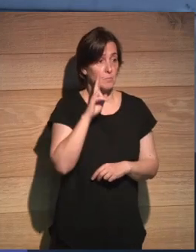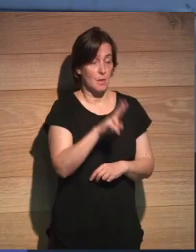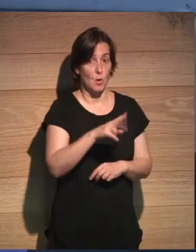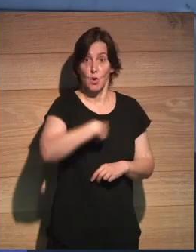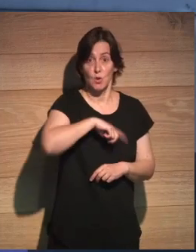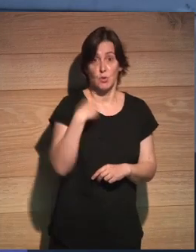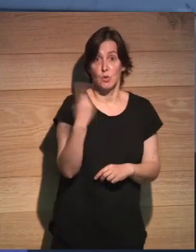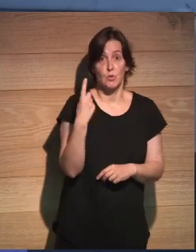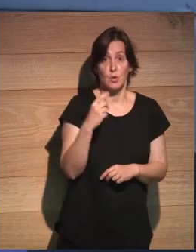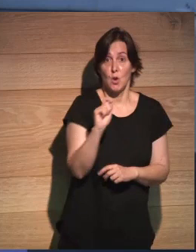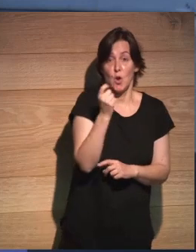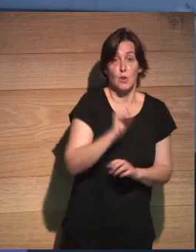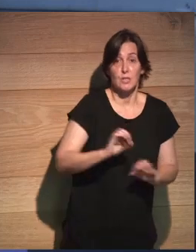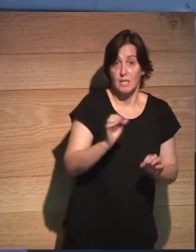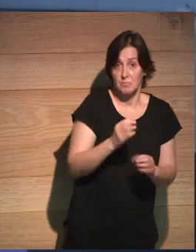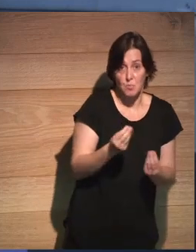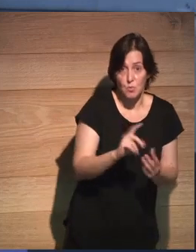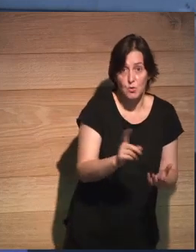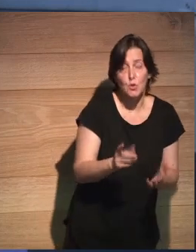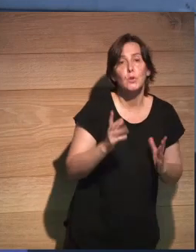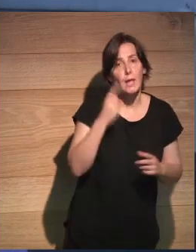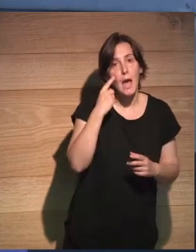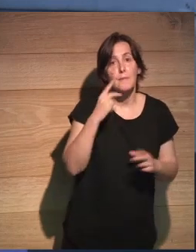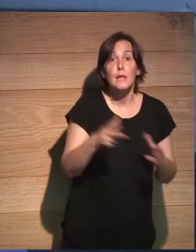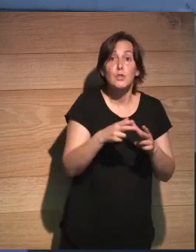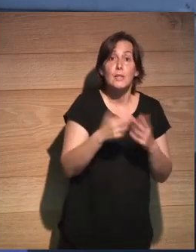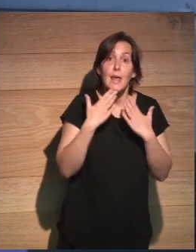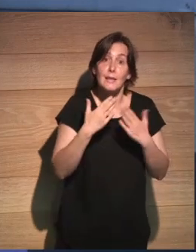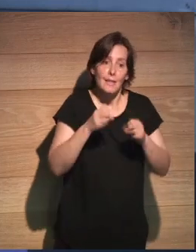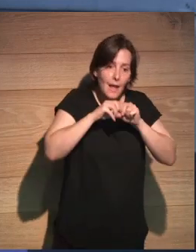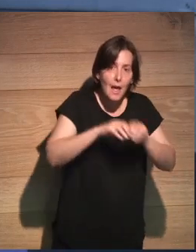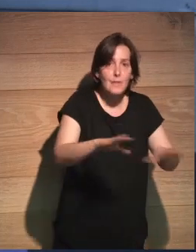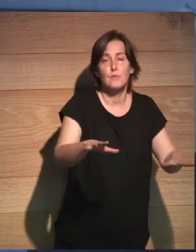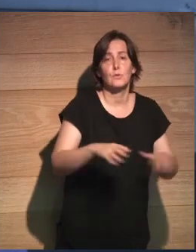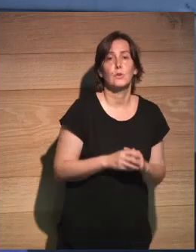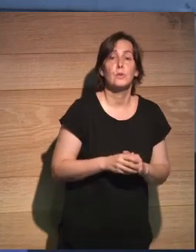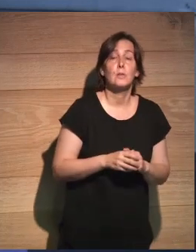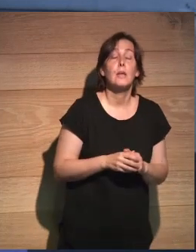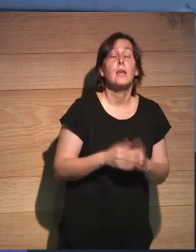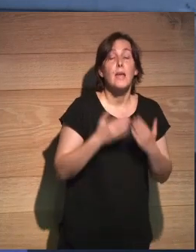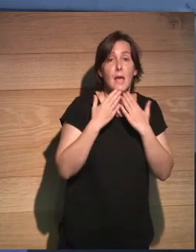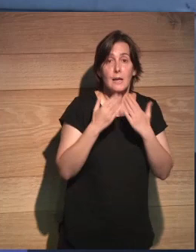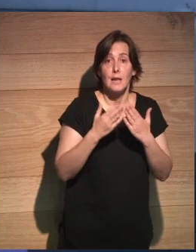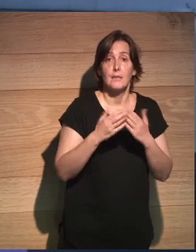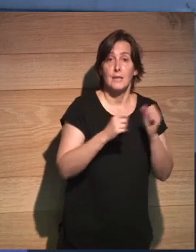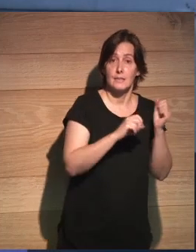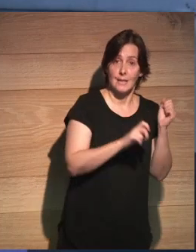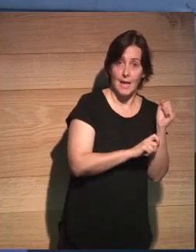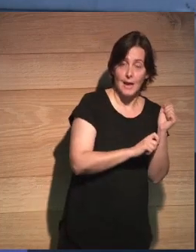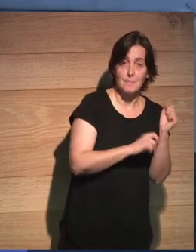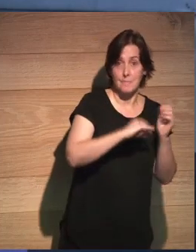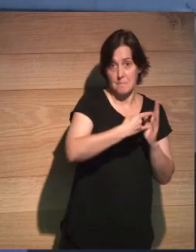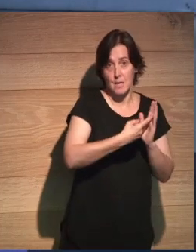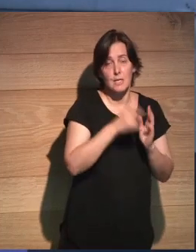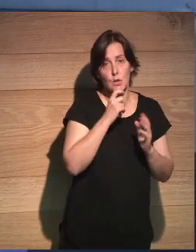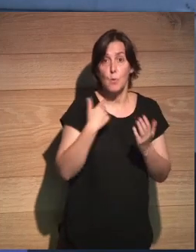conseguimos mucho, ¿verdad, Rosa? Entonces, a ver si entre toda la sociedad, gracias a la difusión y gracias a herramientas como The Conversation, esta magnífica